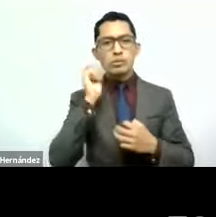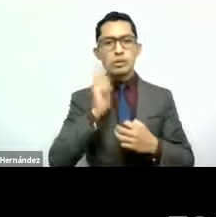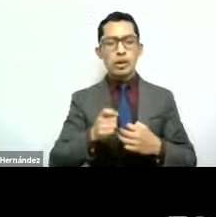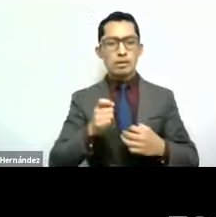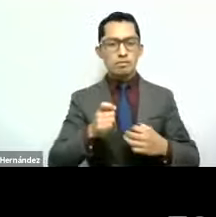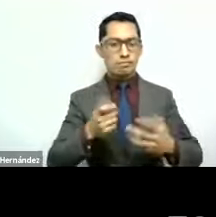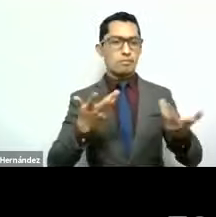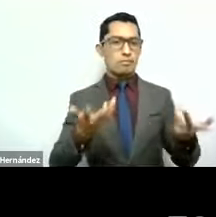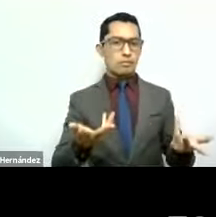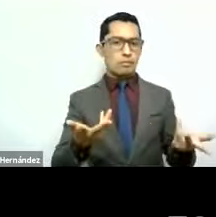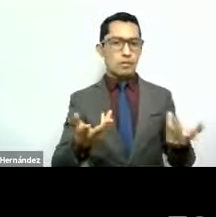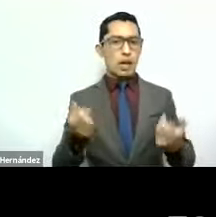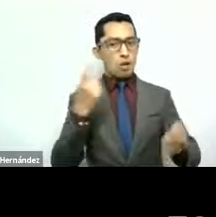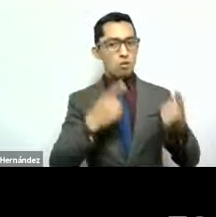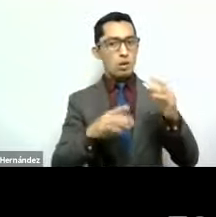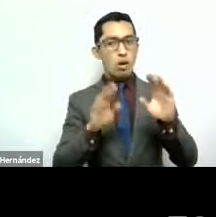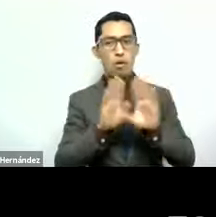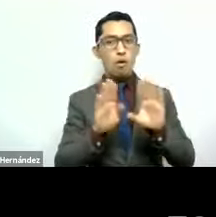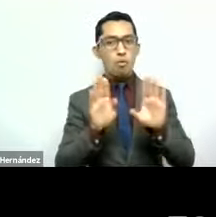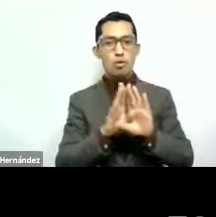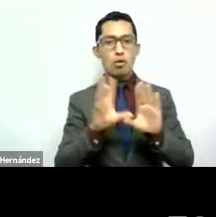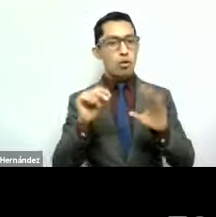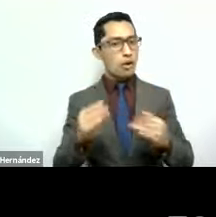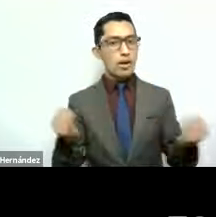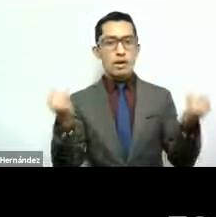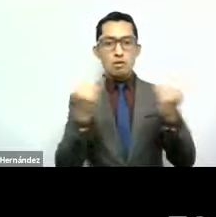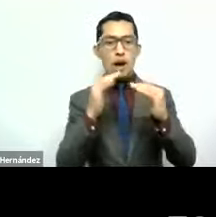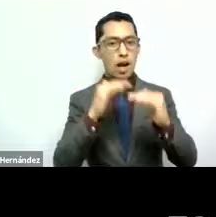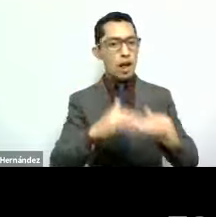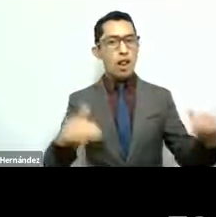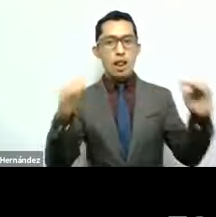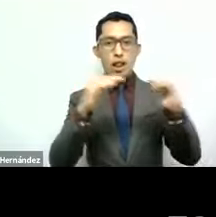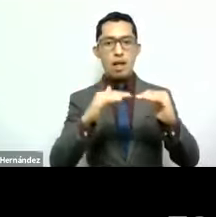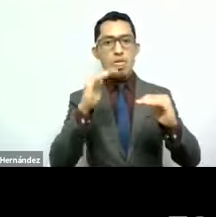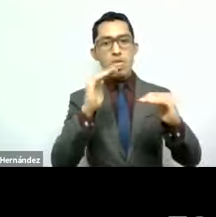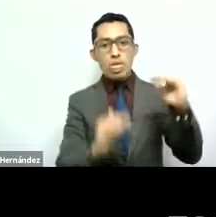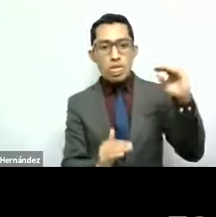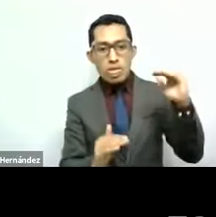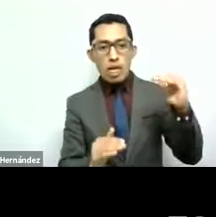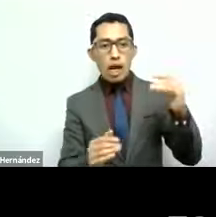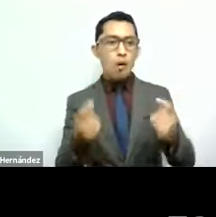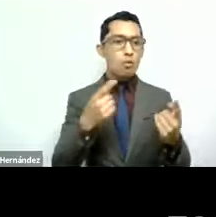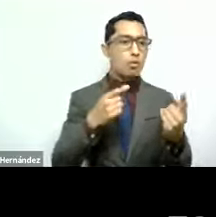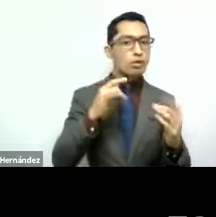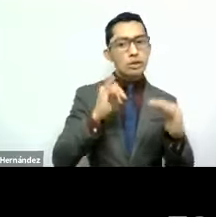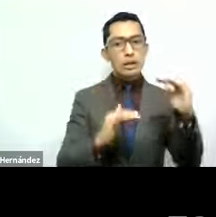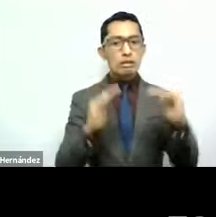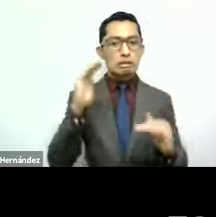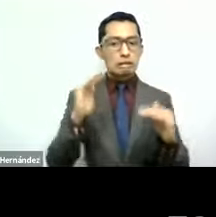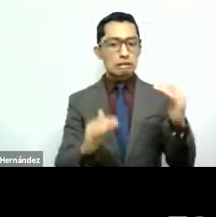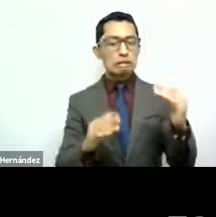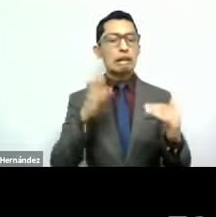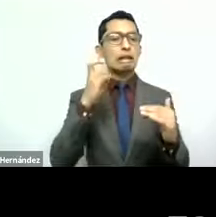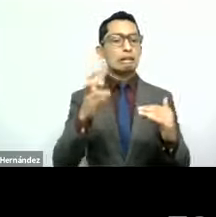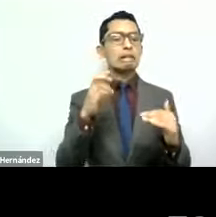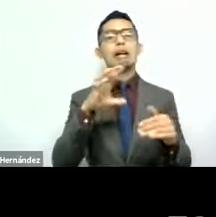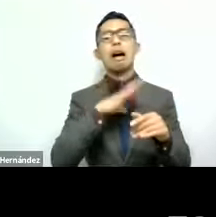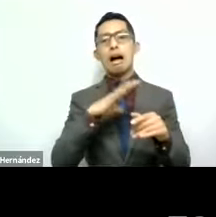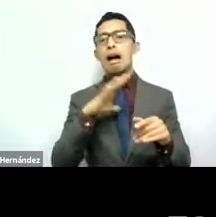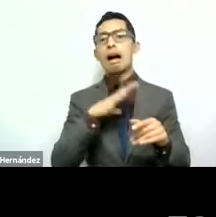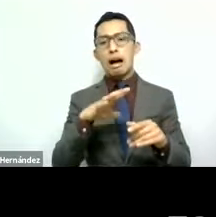estado de asimetría, están en un estado de desventaja unas y otras, donde ha habido